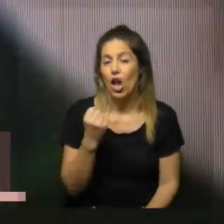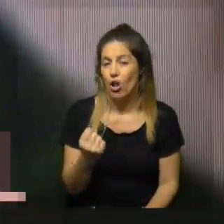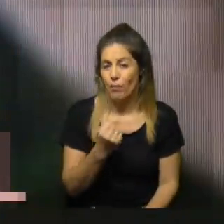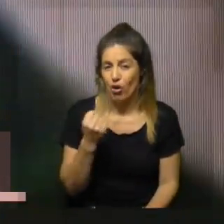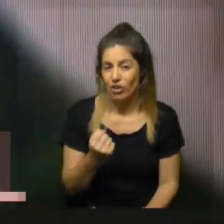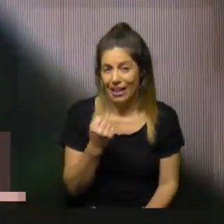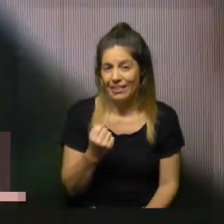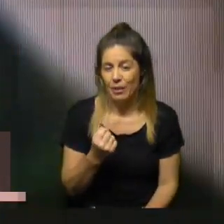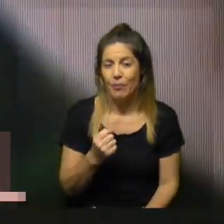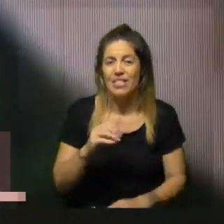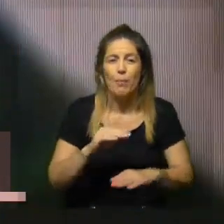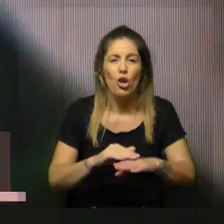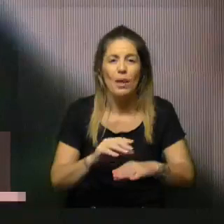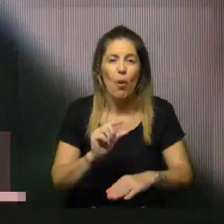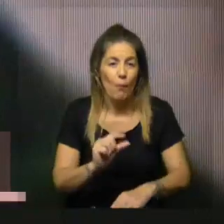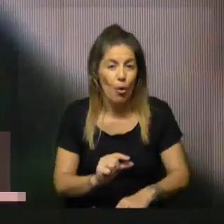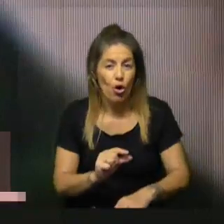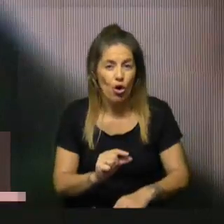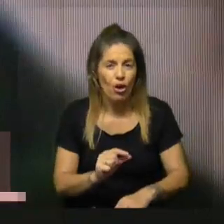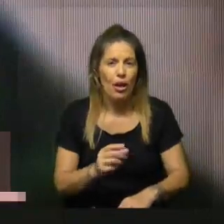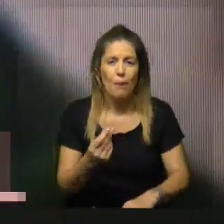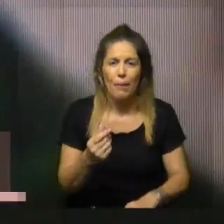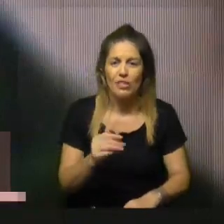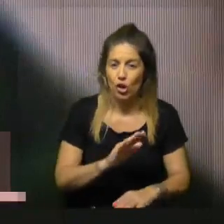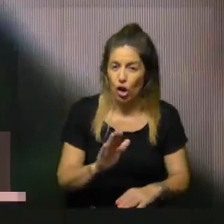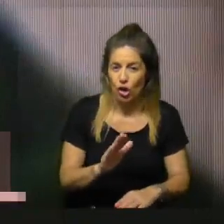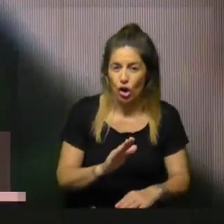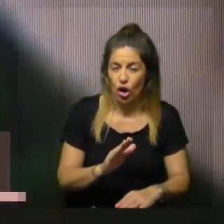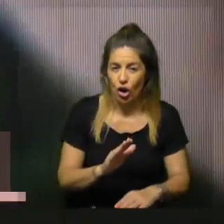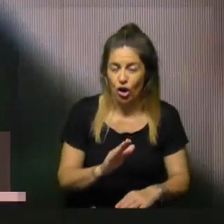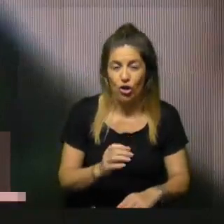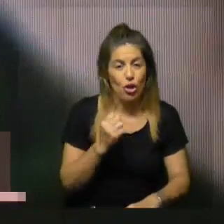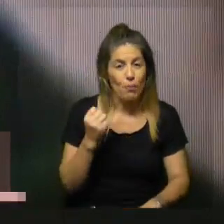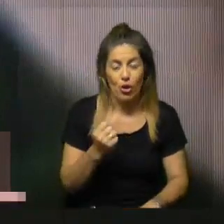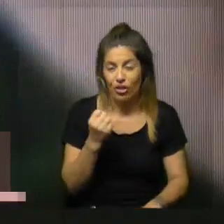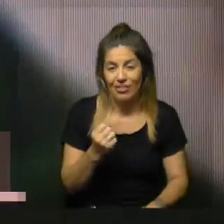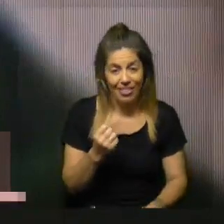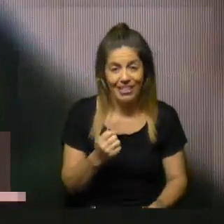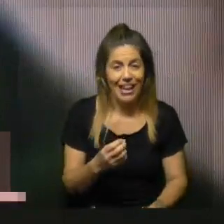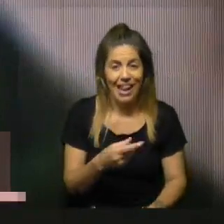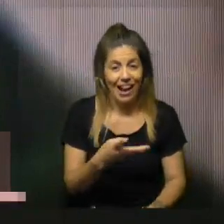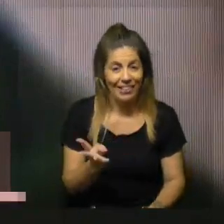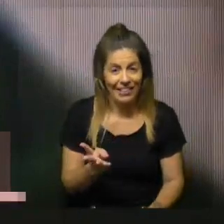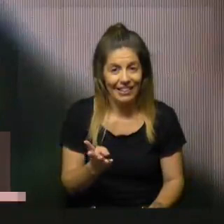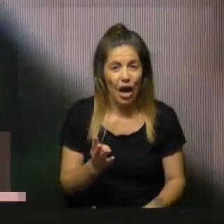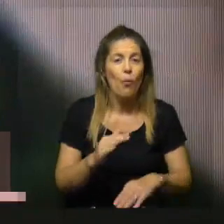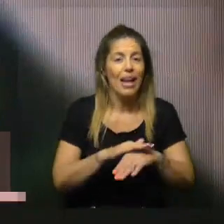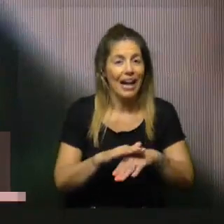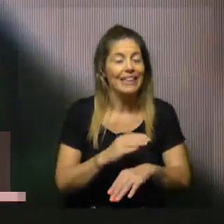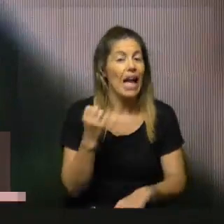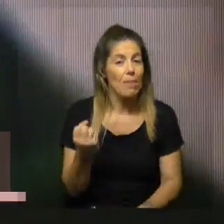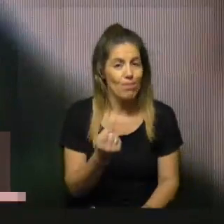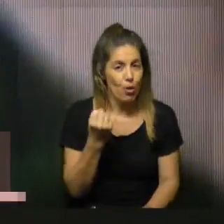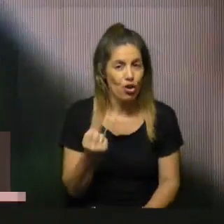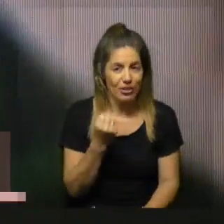veces dicen los pacientes, no, doctora, pero no se preocupe, que yo les digo, ay, el precio, no, pero rinde, no, no tiene, es la de las cosas que no tiene que rendir, porque hay que poner una cantidad importante. Y